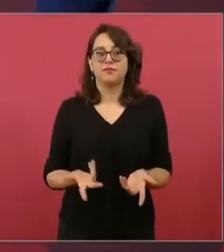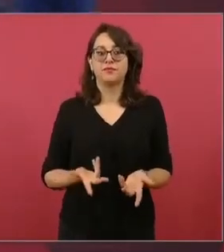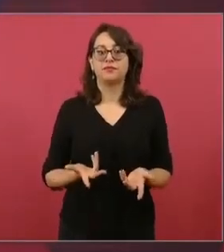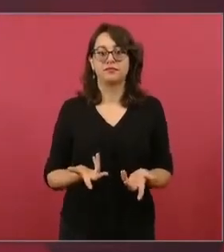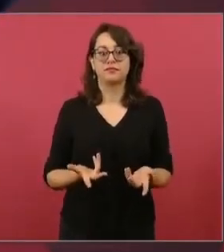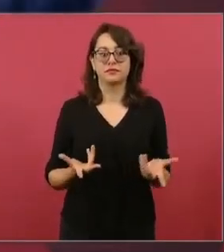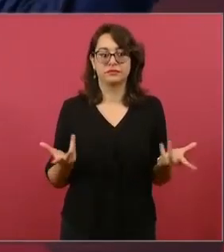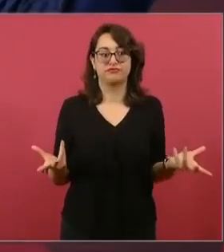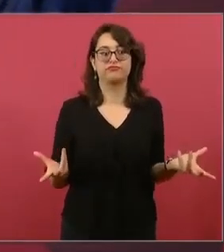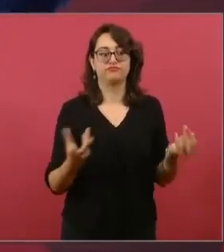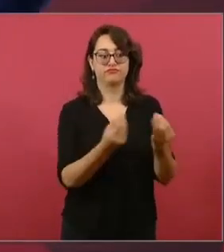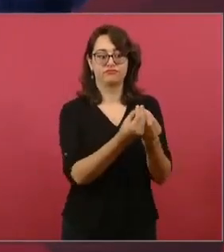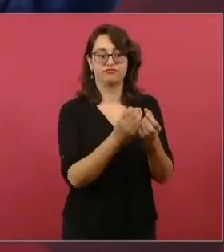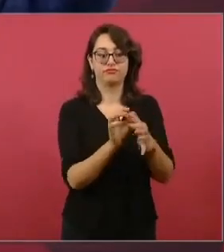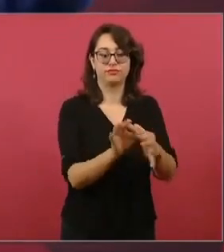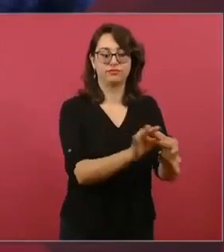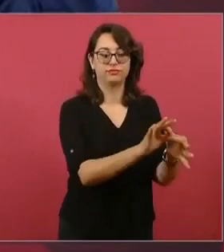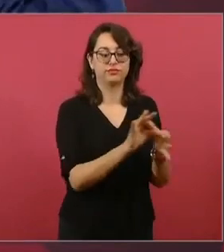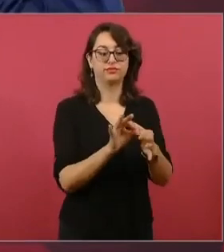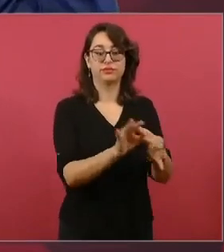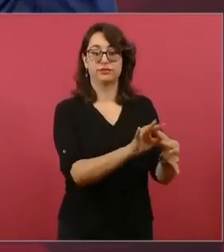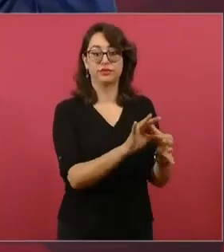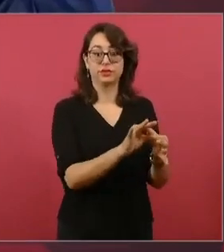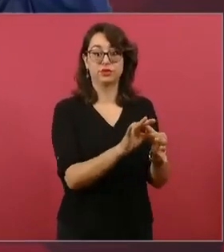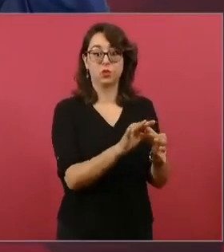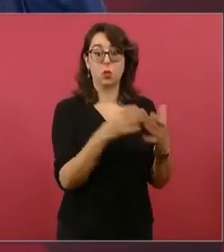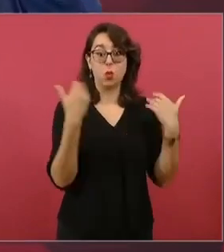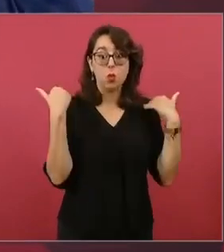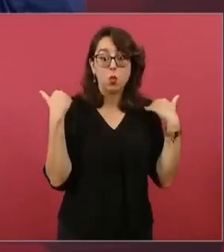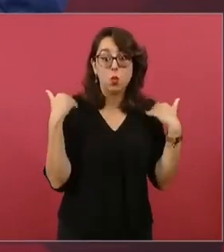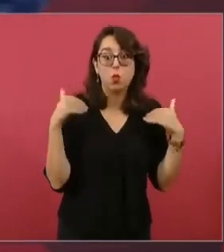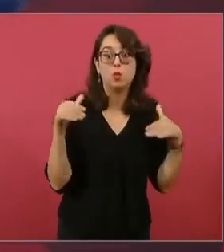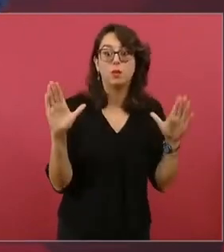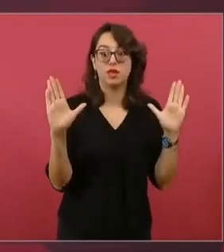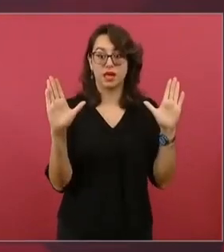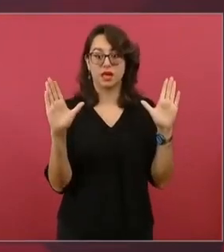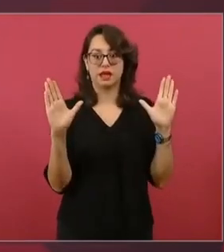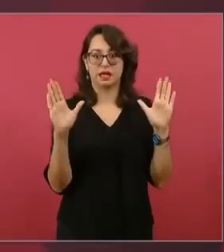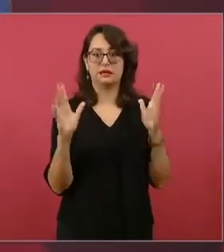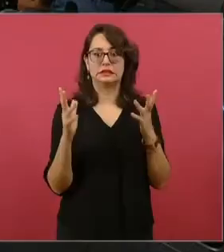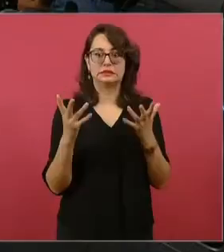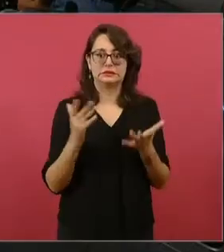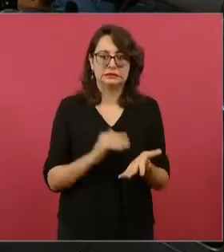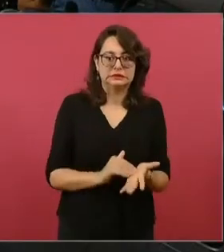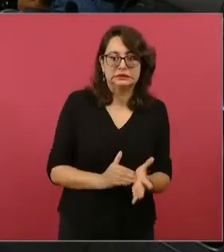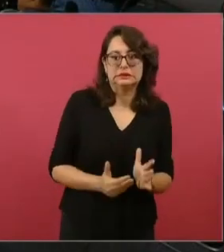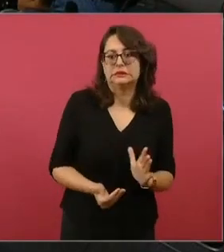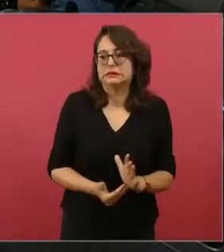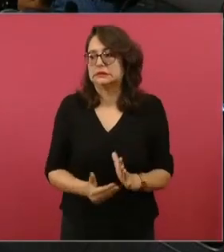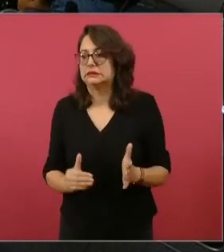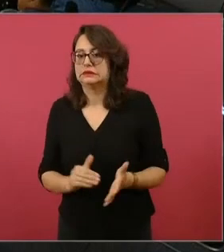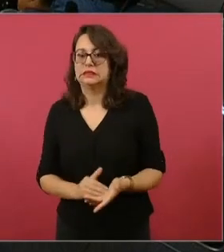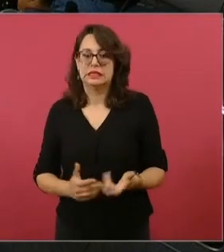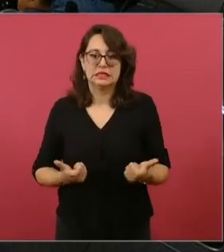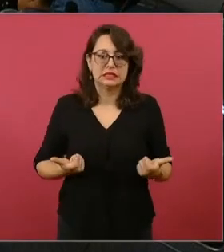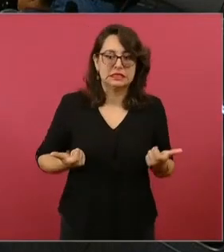si se unían como lo habían hecho antes y si utilizaban